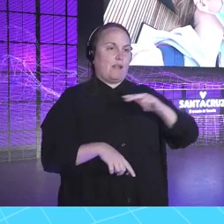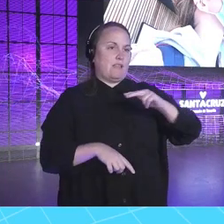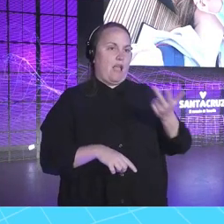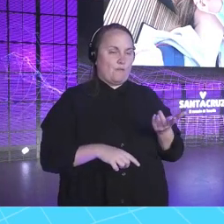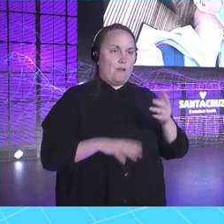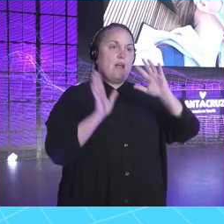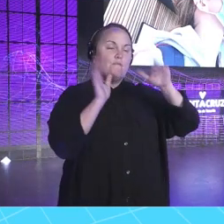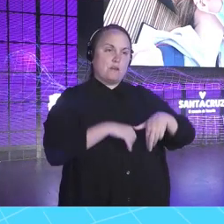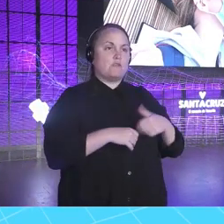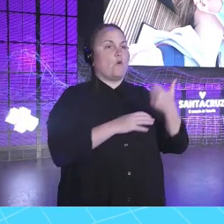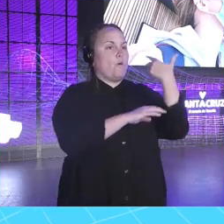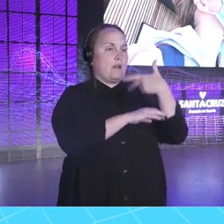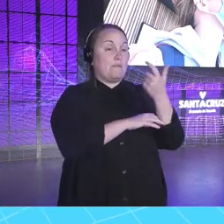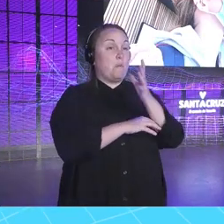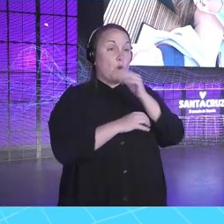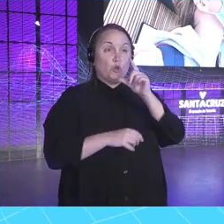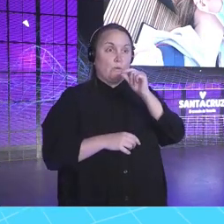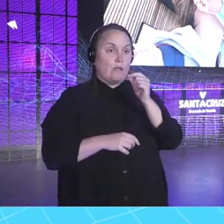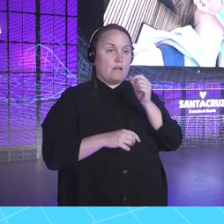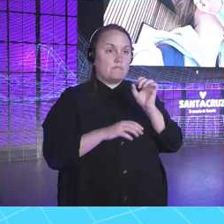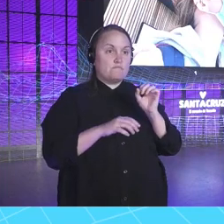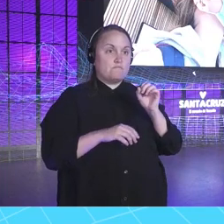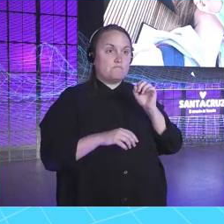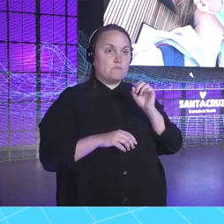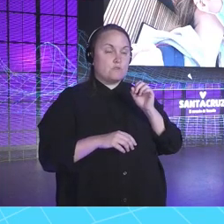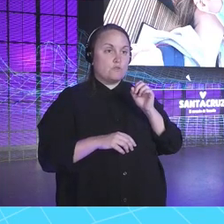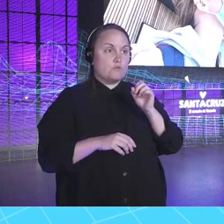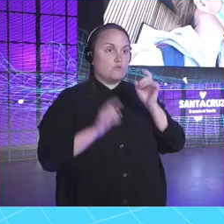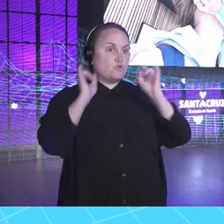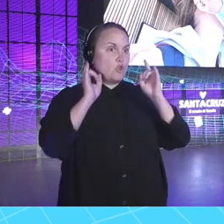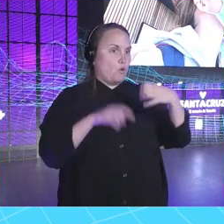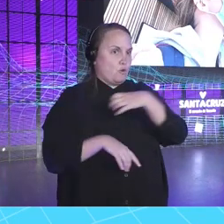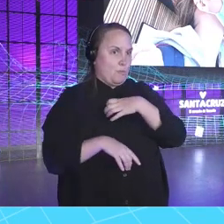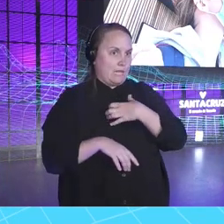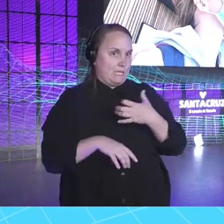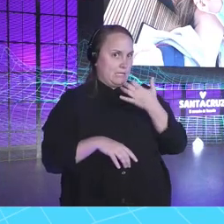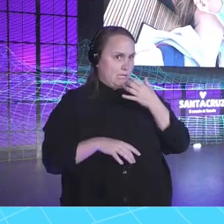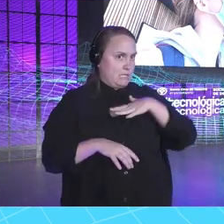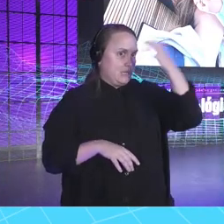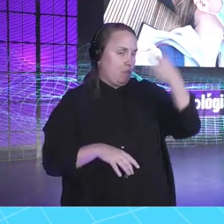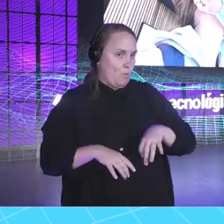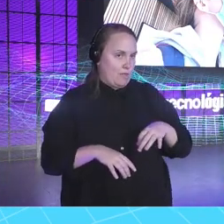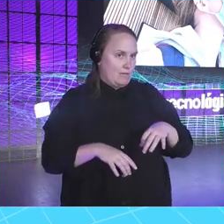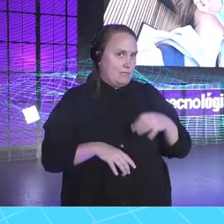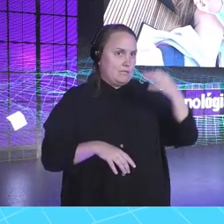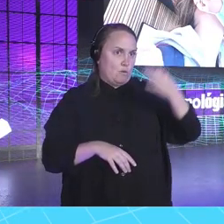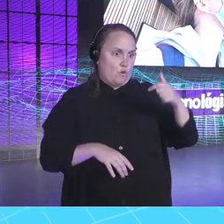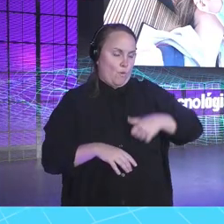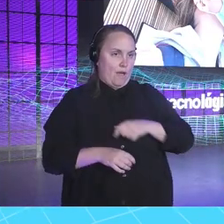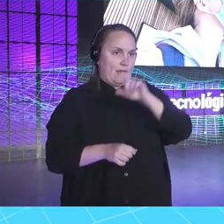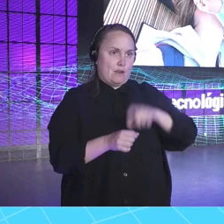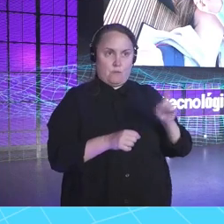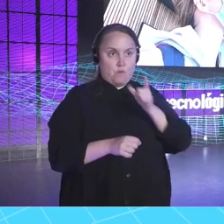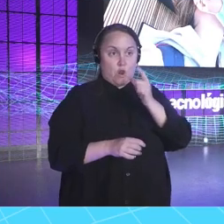de audio como no se podía subir audio a Twitter o sea esa cosa que si se llega a poder yo no estaría aquí pues o sea no porque estuviera muerto sino porque no habría empezado